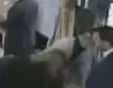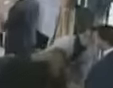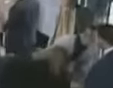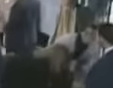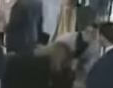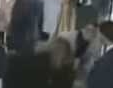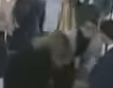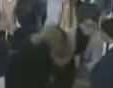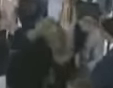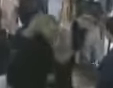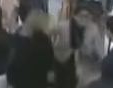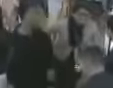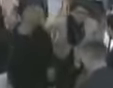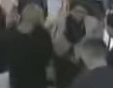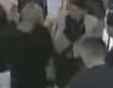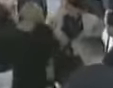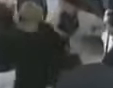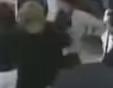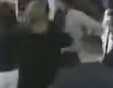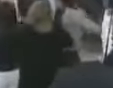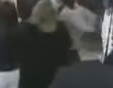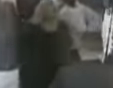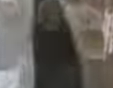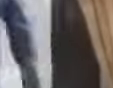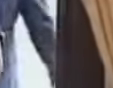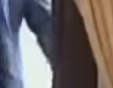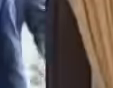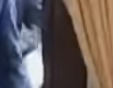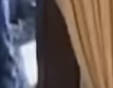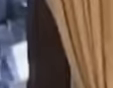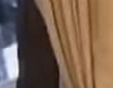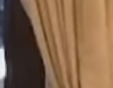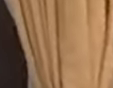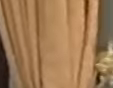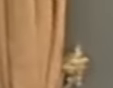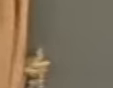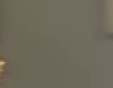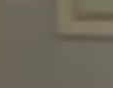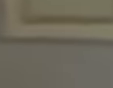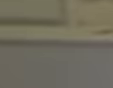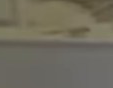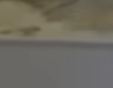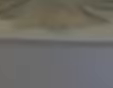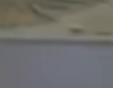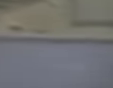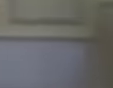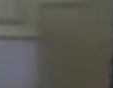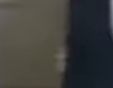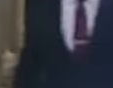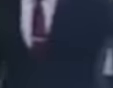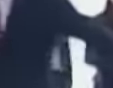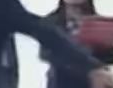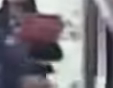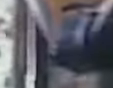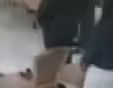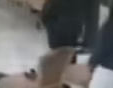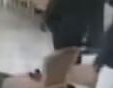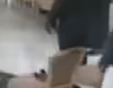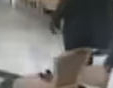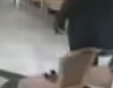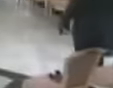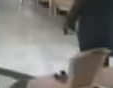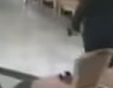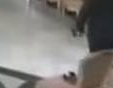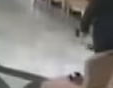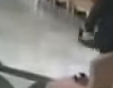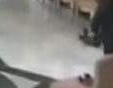invitados internacionales para los comicios y al mismo tiempo las relaciones bilaterales que hoy se profundiza. La diplomacia bolivariana de paz. Vamos a